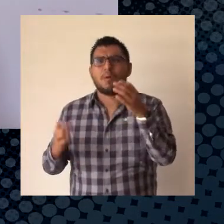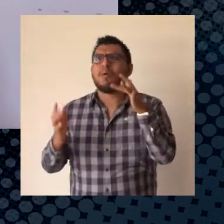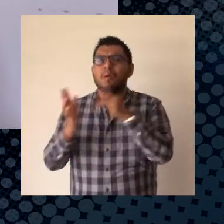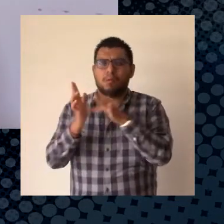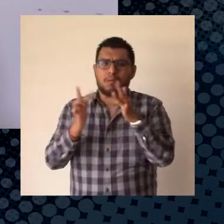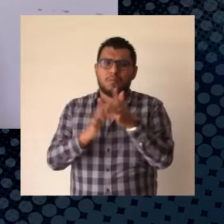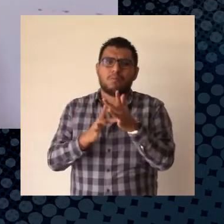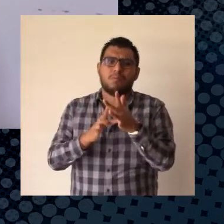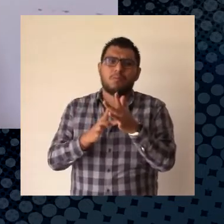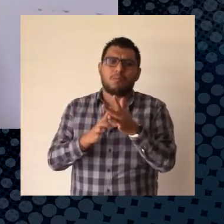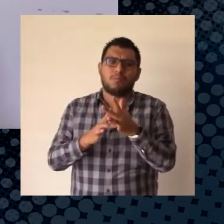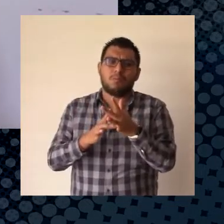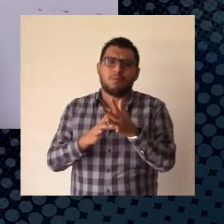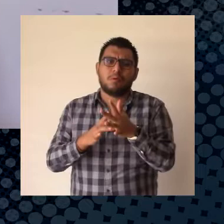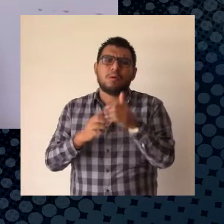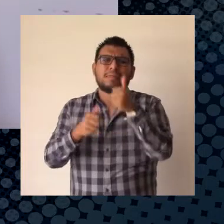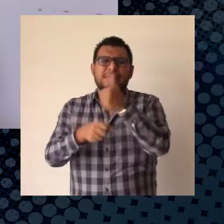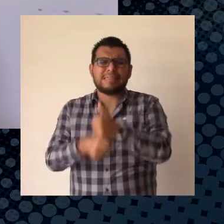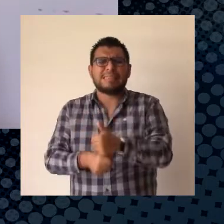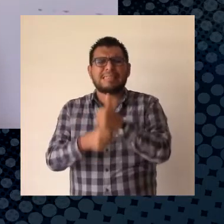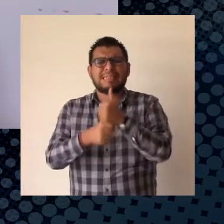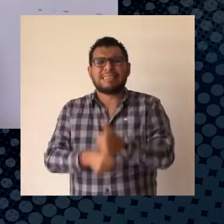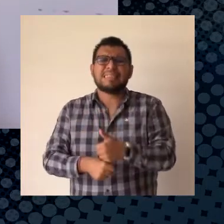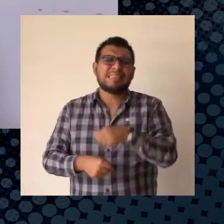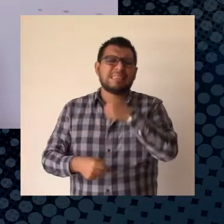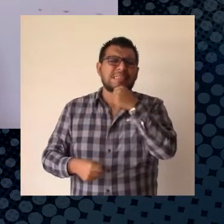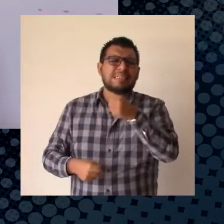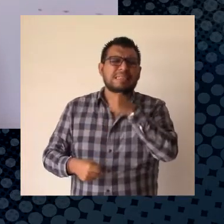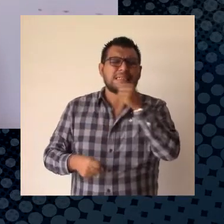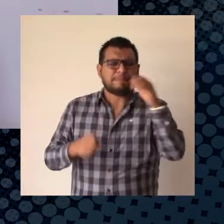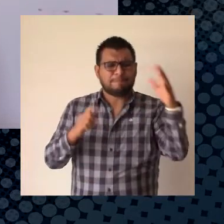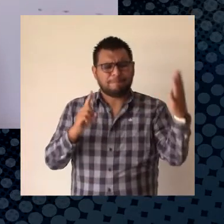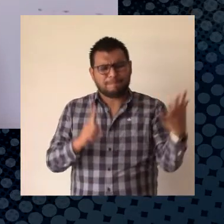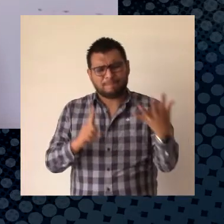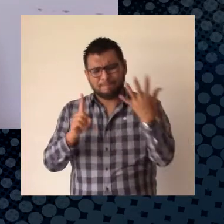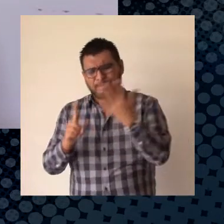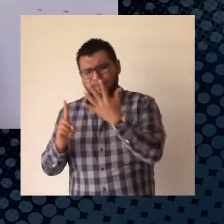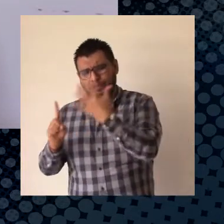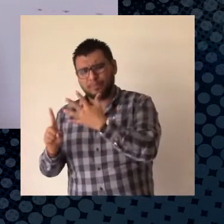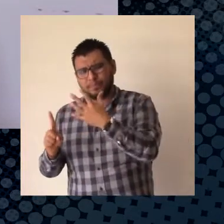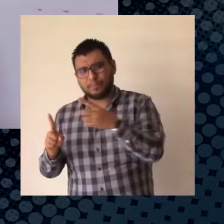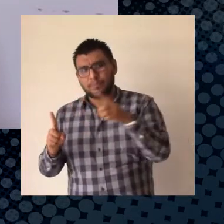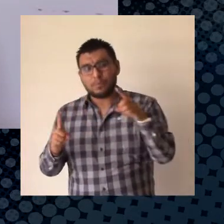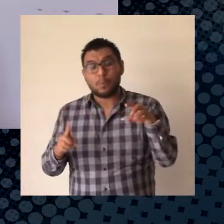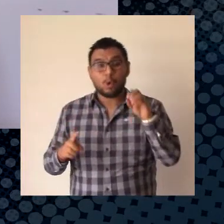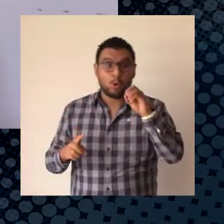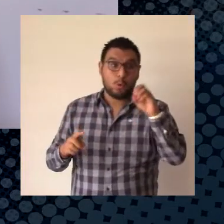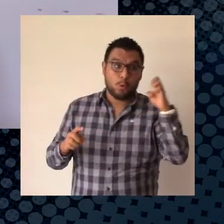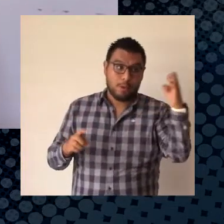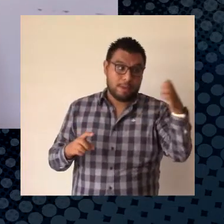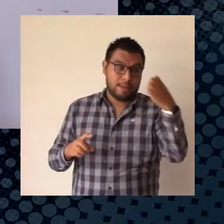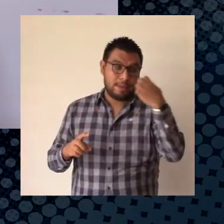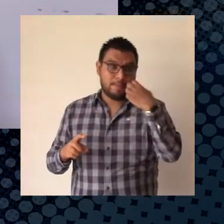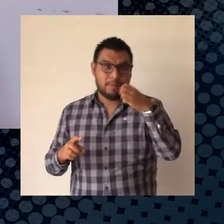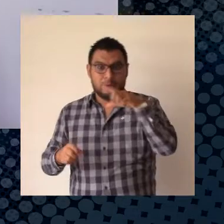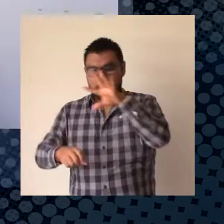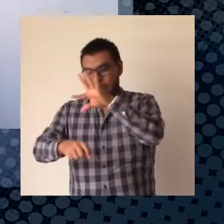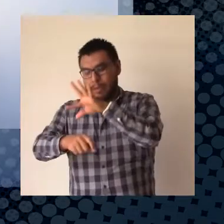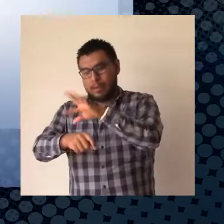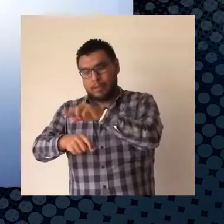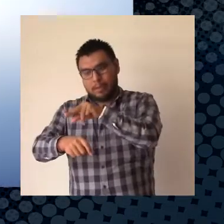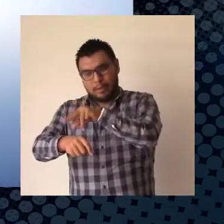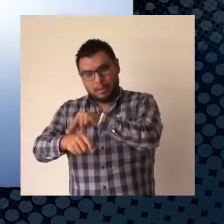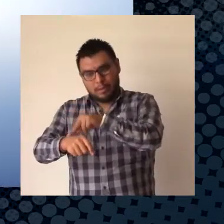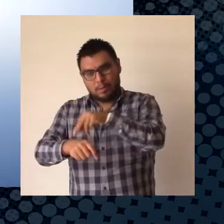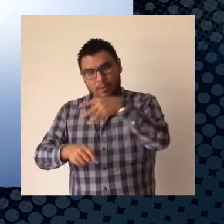Jesús sufrió la murmuración de sus seguidores o de sus enemigos. En Lucas 15 dice,